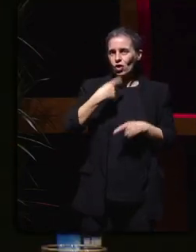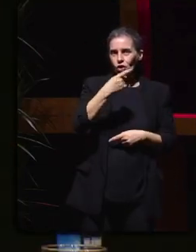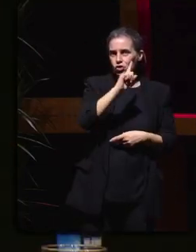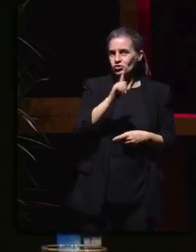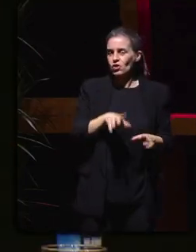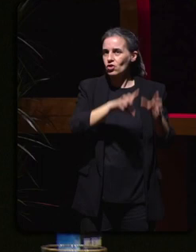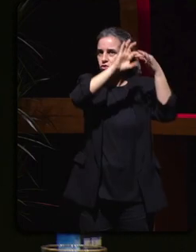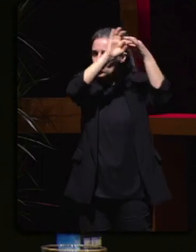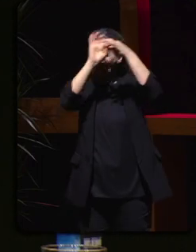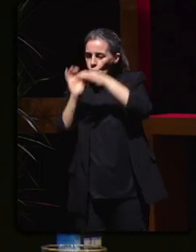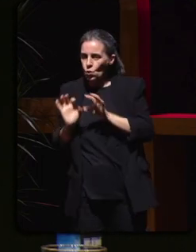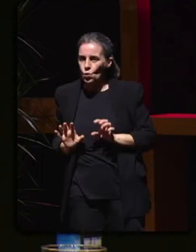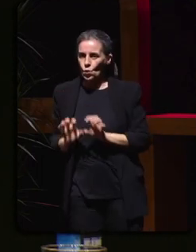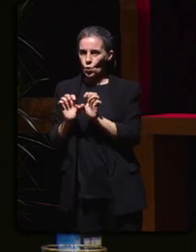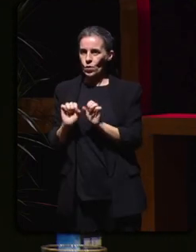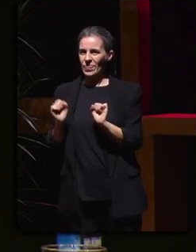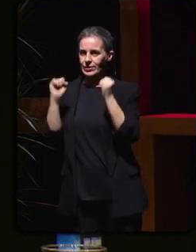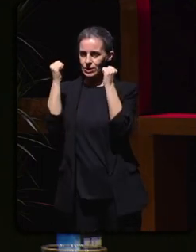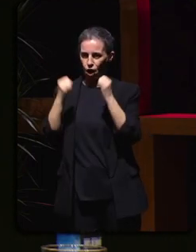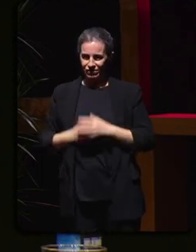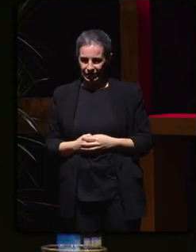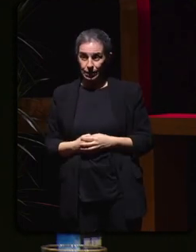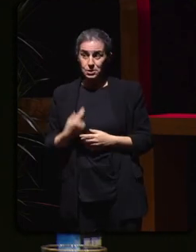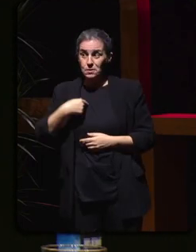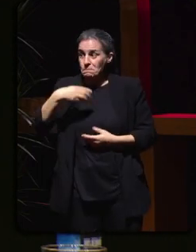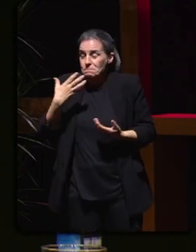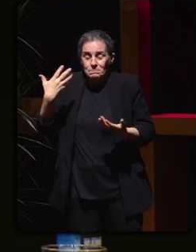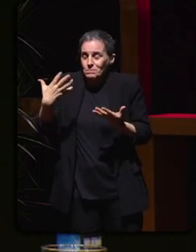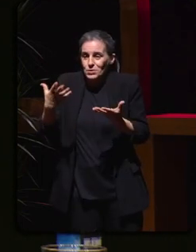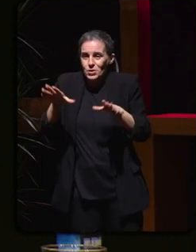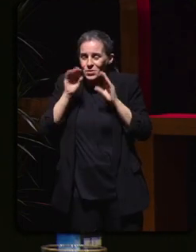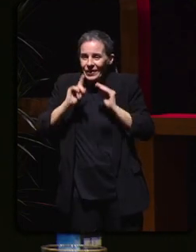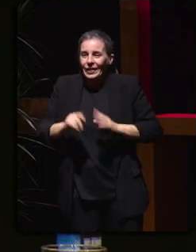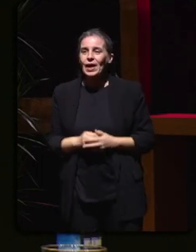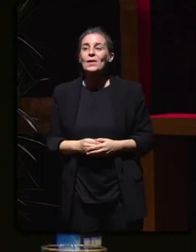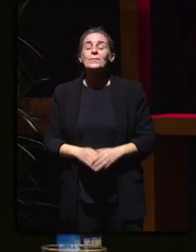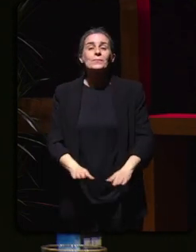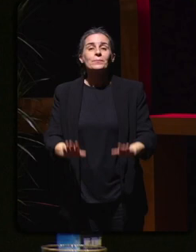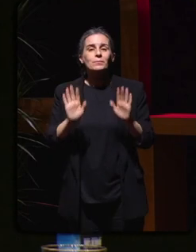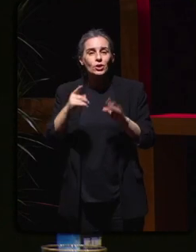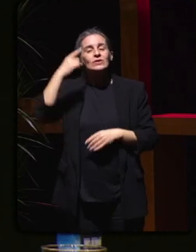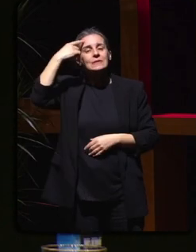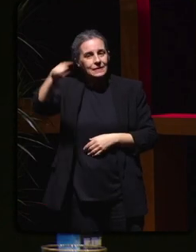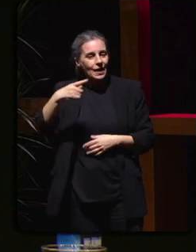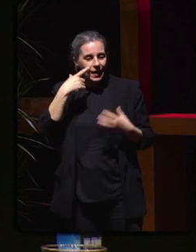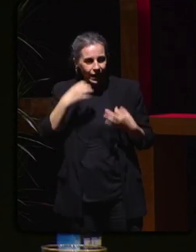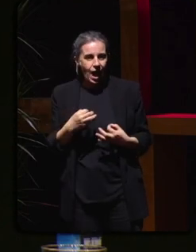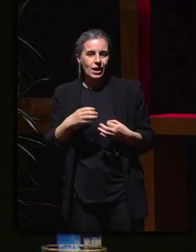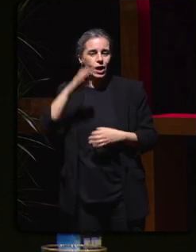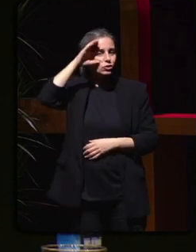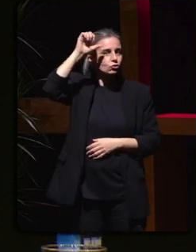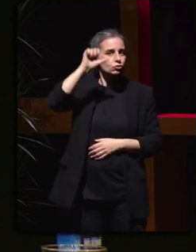el rabito de la O sea una cosa que yo no me explico pero sí sé que dejan de escuchar